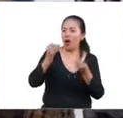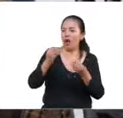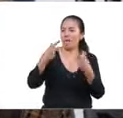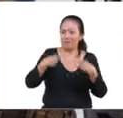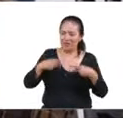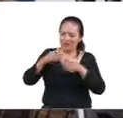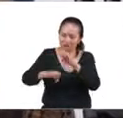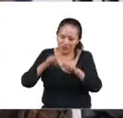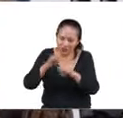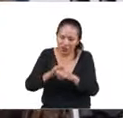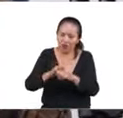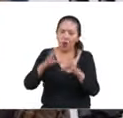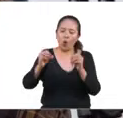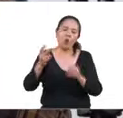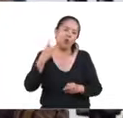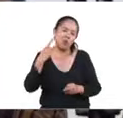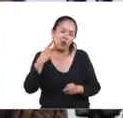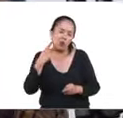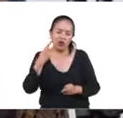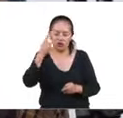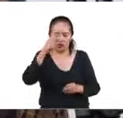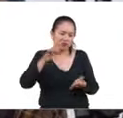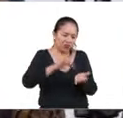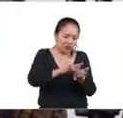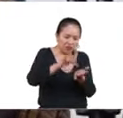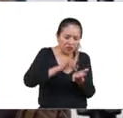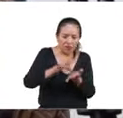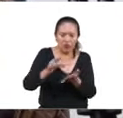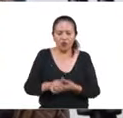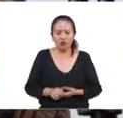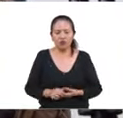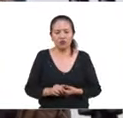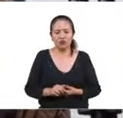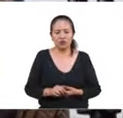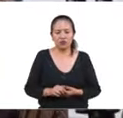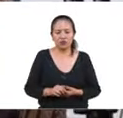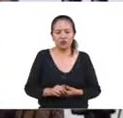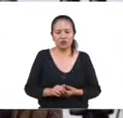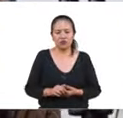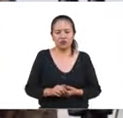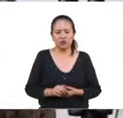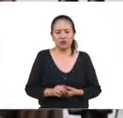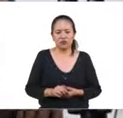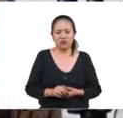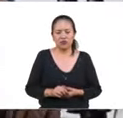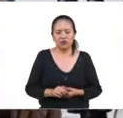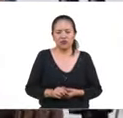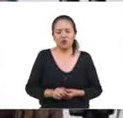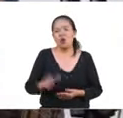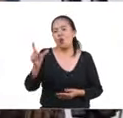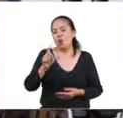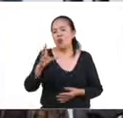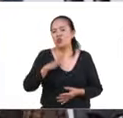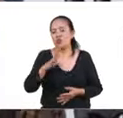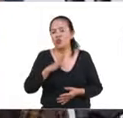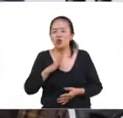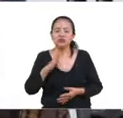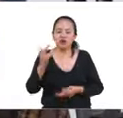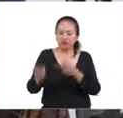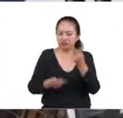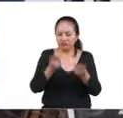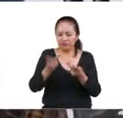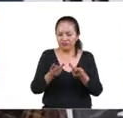o personalidades o políticos para que puedan surgir, pues, cuando sea la encuesta, pues, de tener mayor